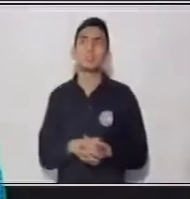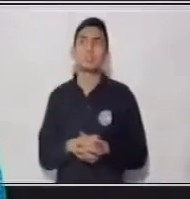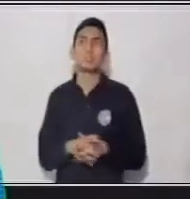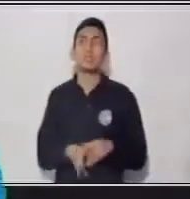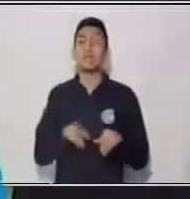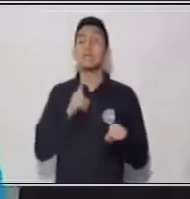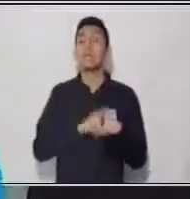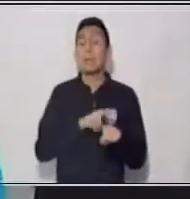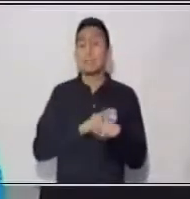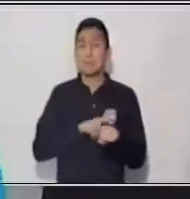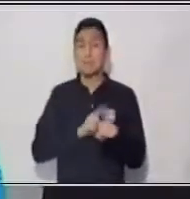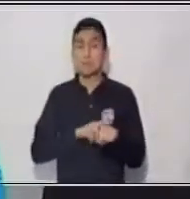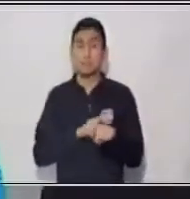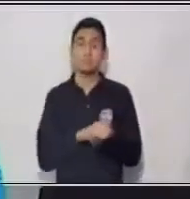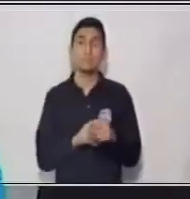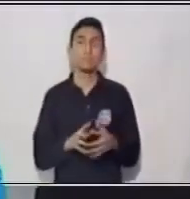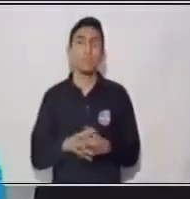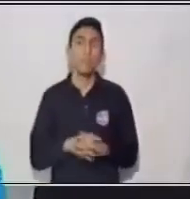tiempo.